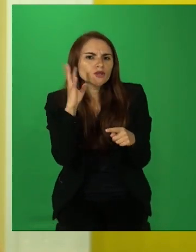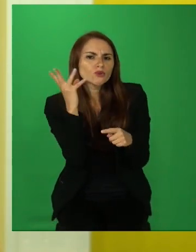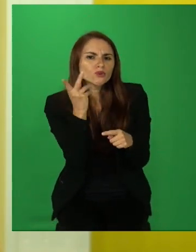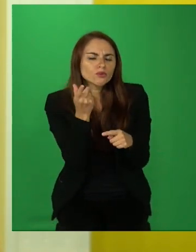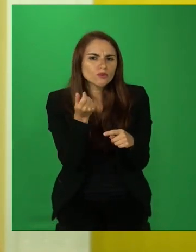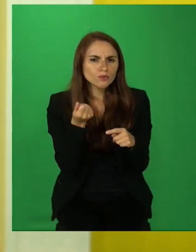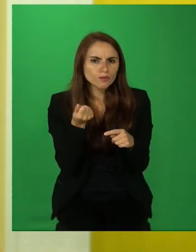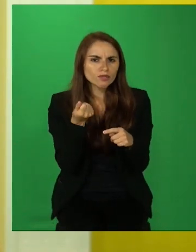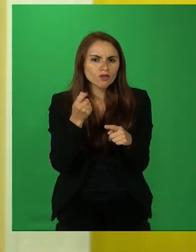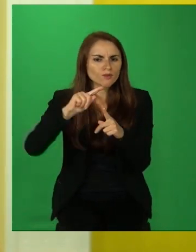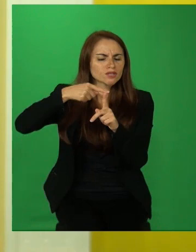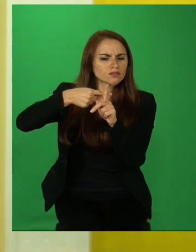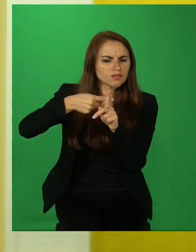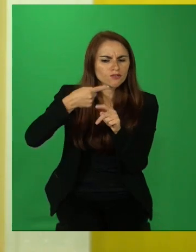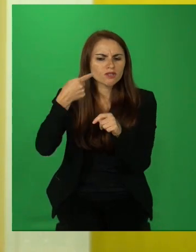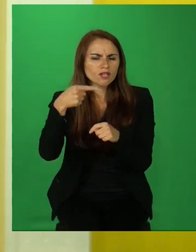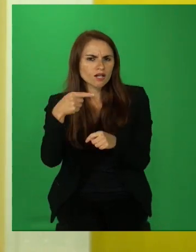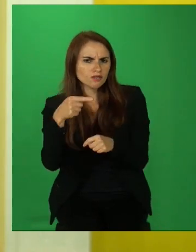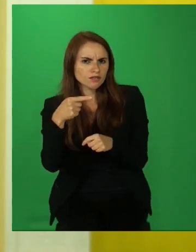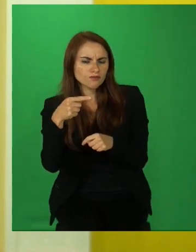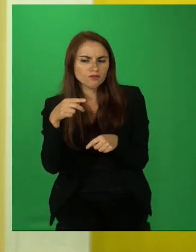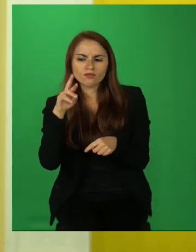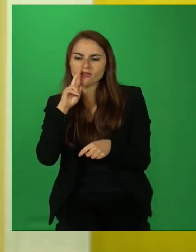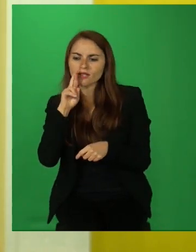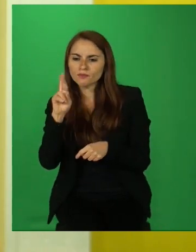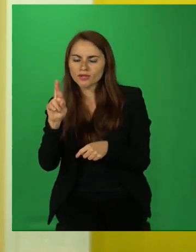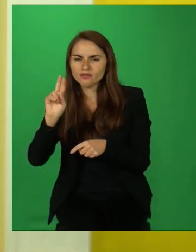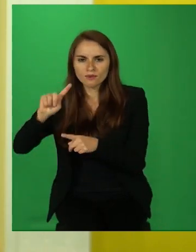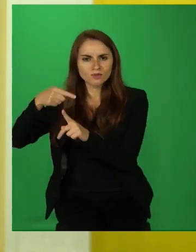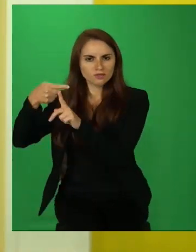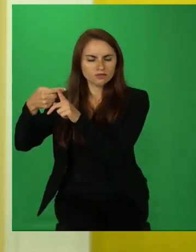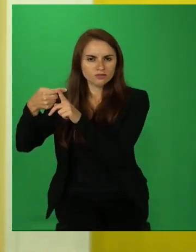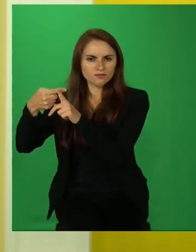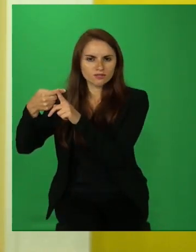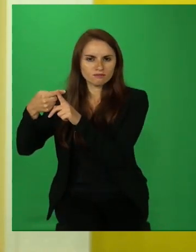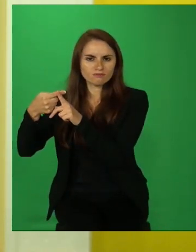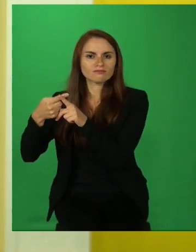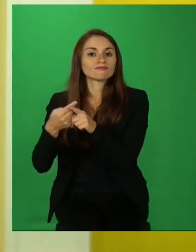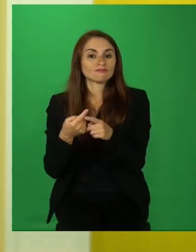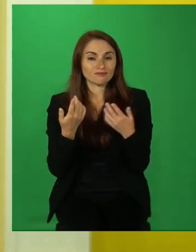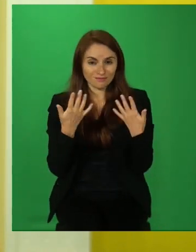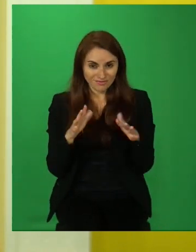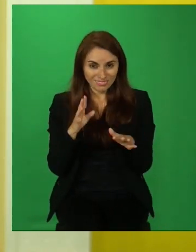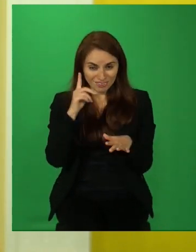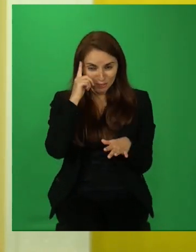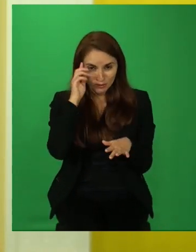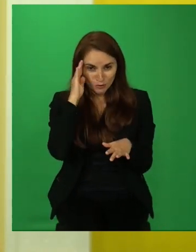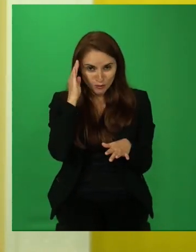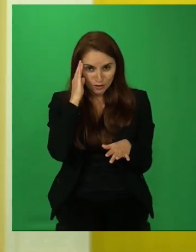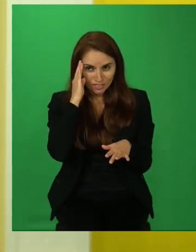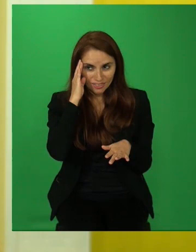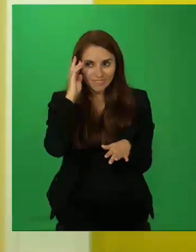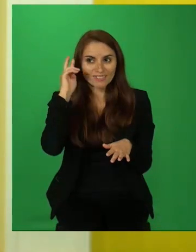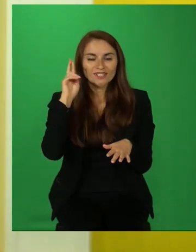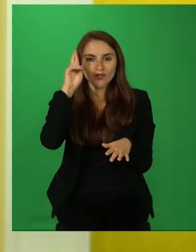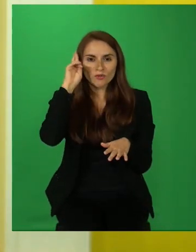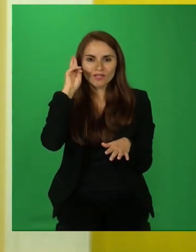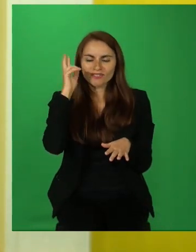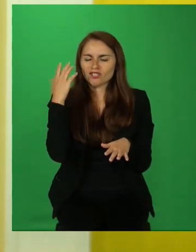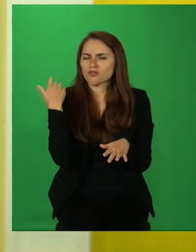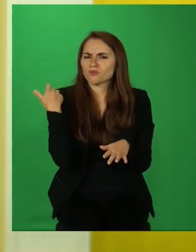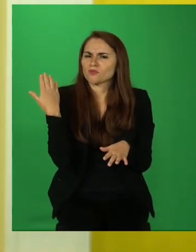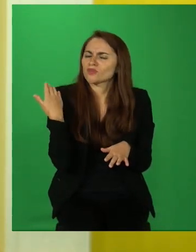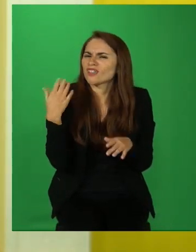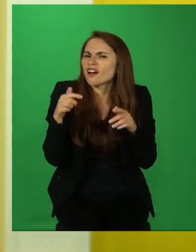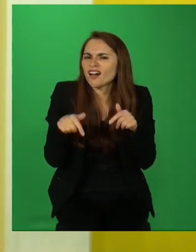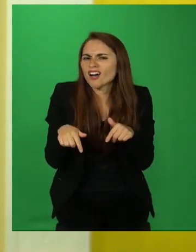tipo de número entero nos va a dar un número positivo ya lo tienes entonces recuerda no importa que en